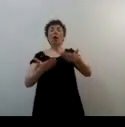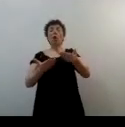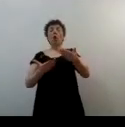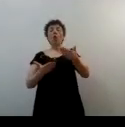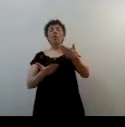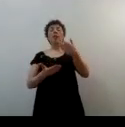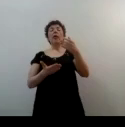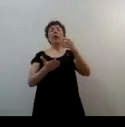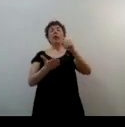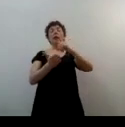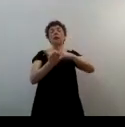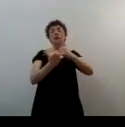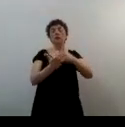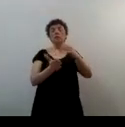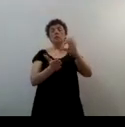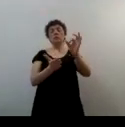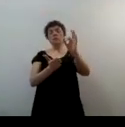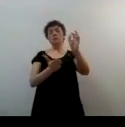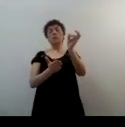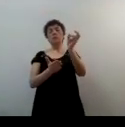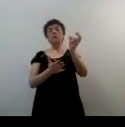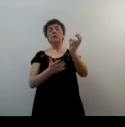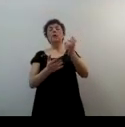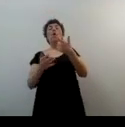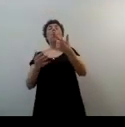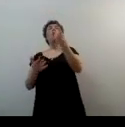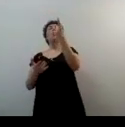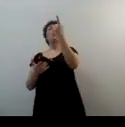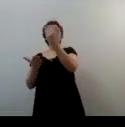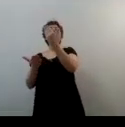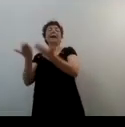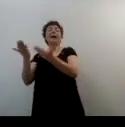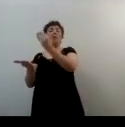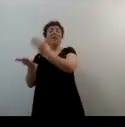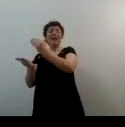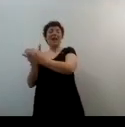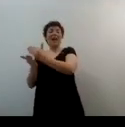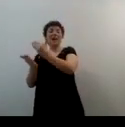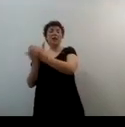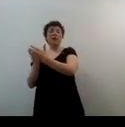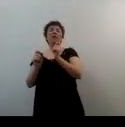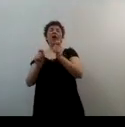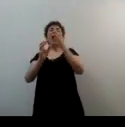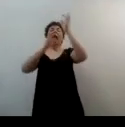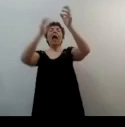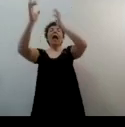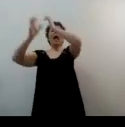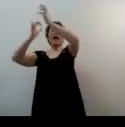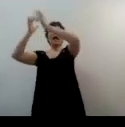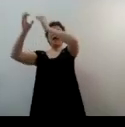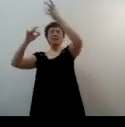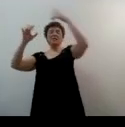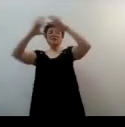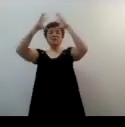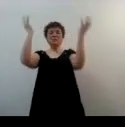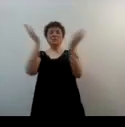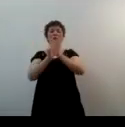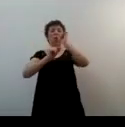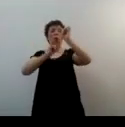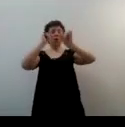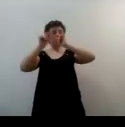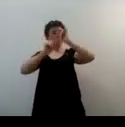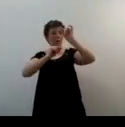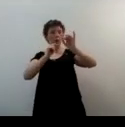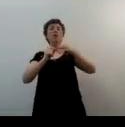carne, se están emitiendo gases de efecto invernadero. Y como os decía, la carne es lo que más, pero claro, también influye mucho el transporte, por